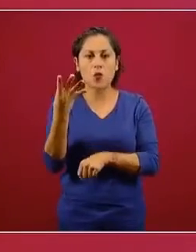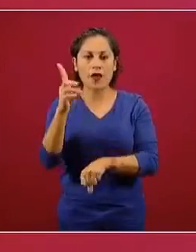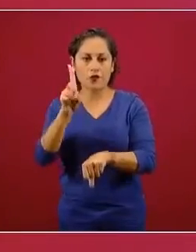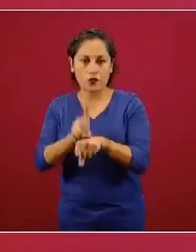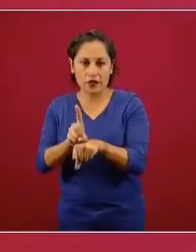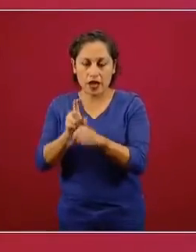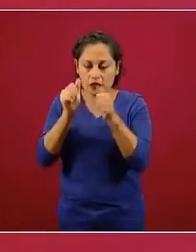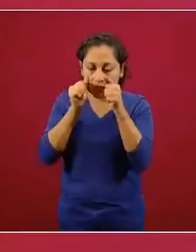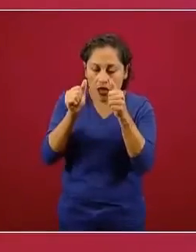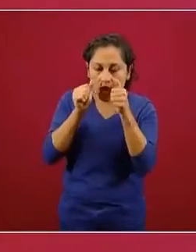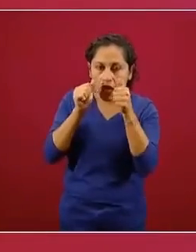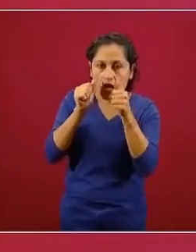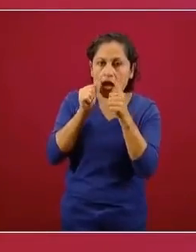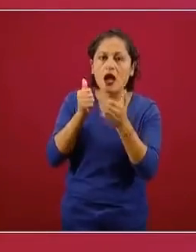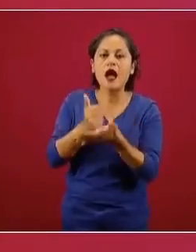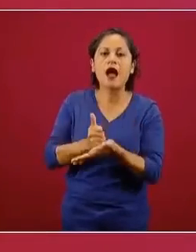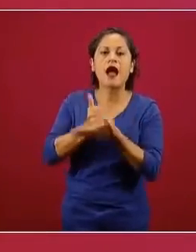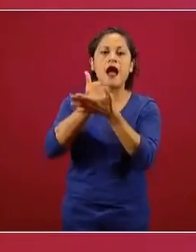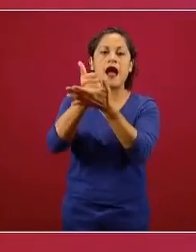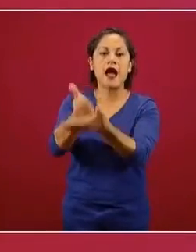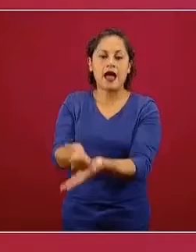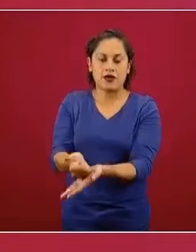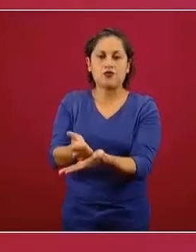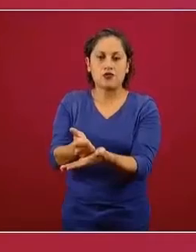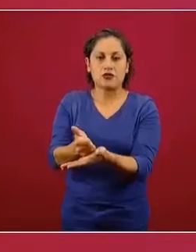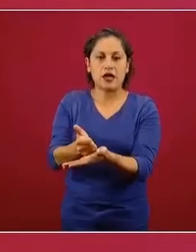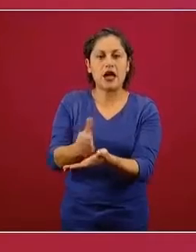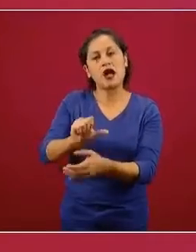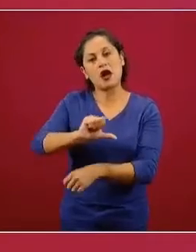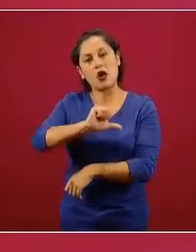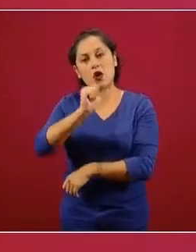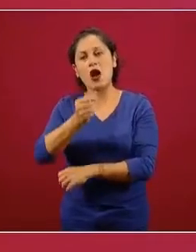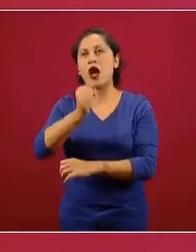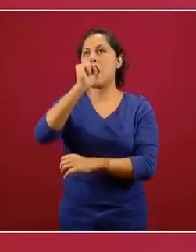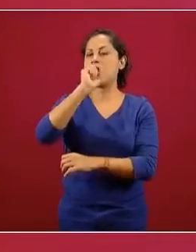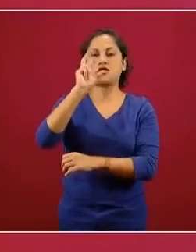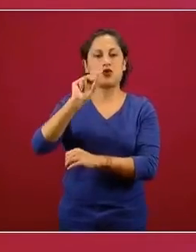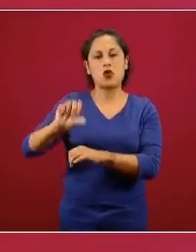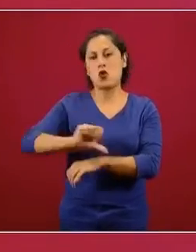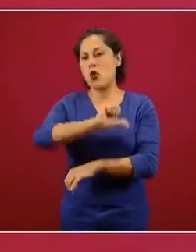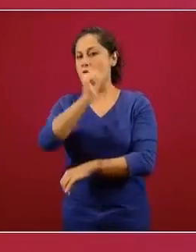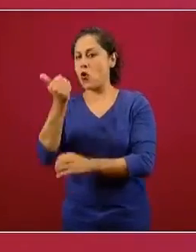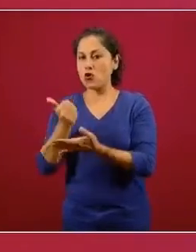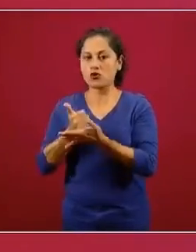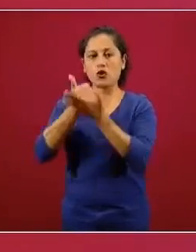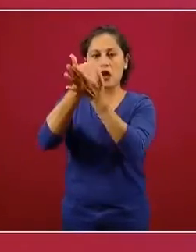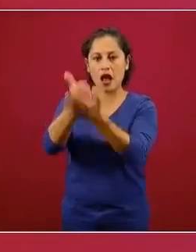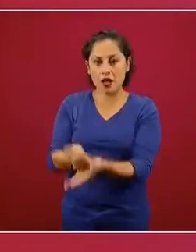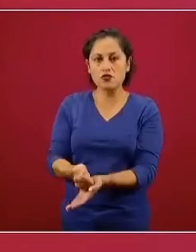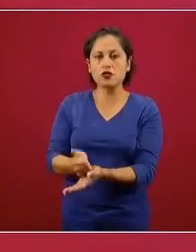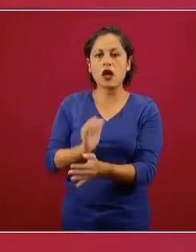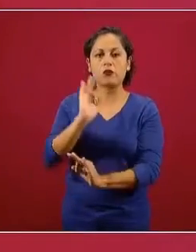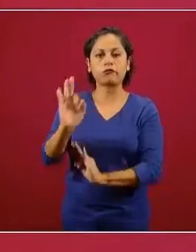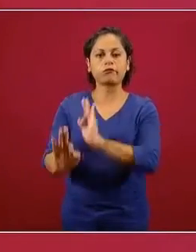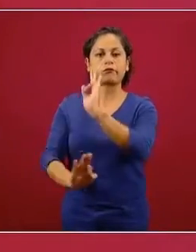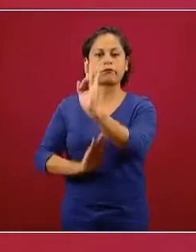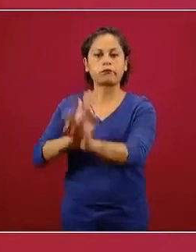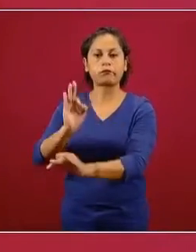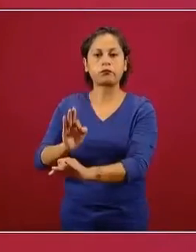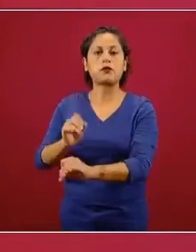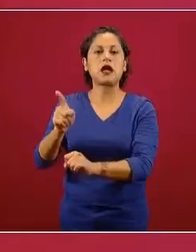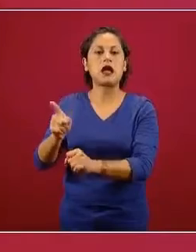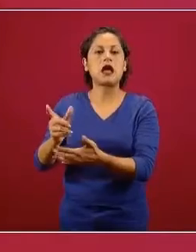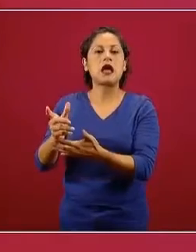de la oxigenación no invasiva la persona pueda recuperar su salud. Pero si